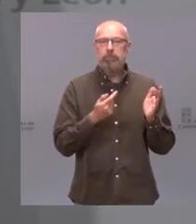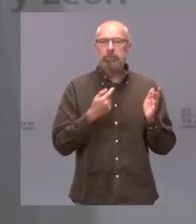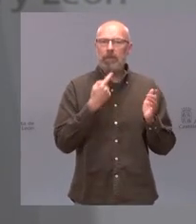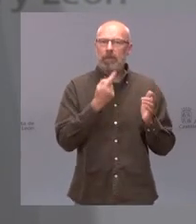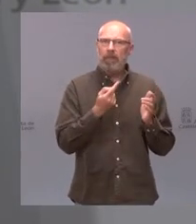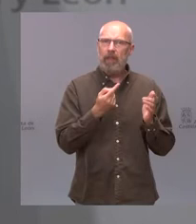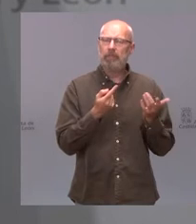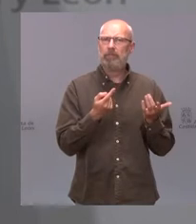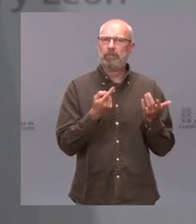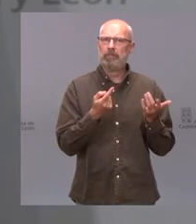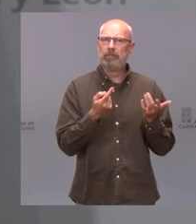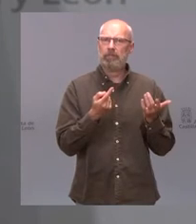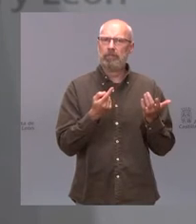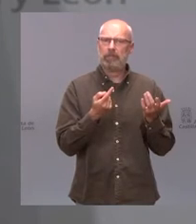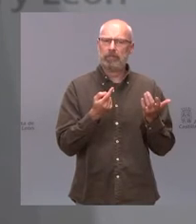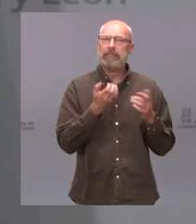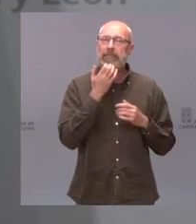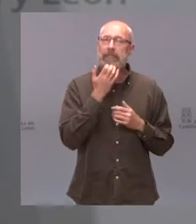aquello que no está